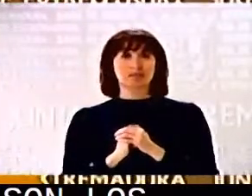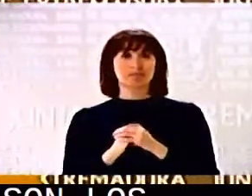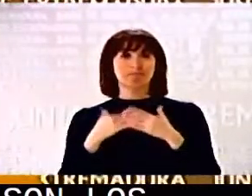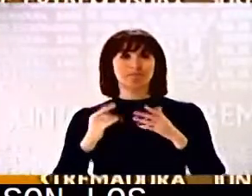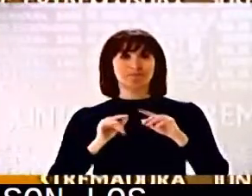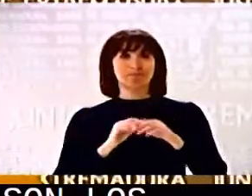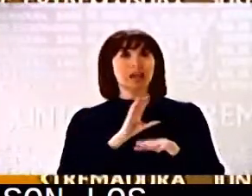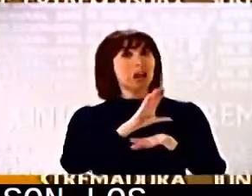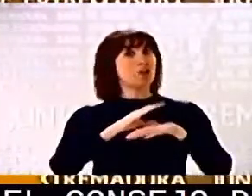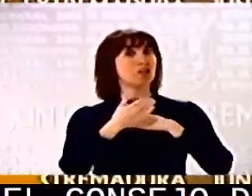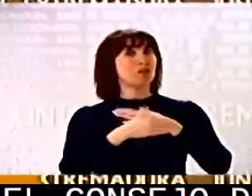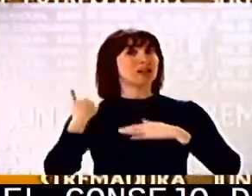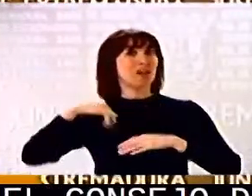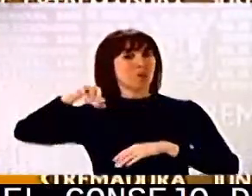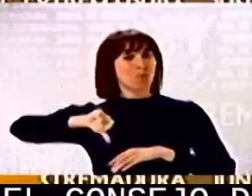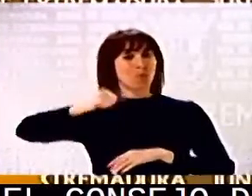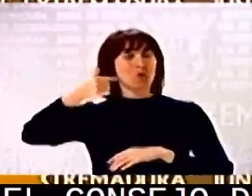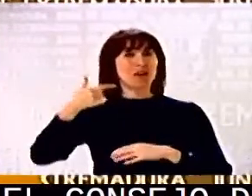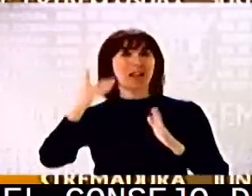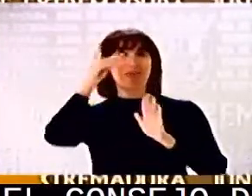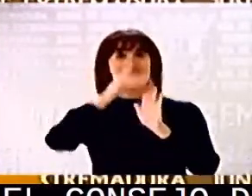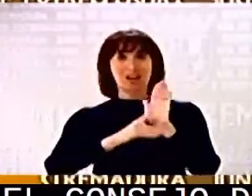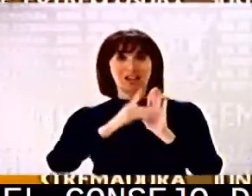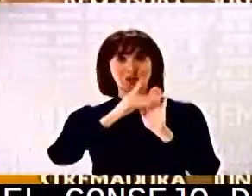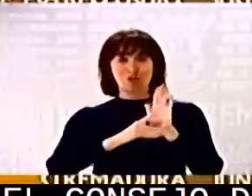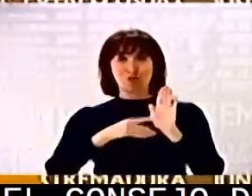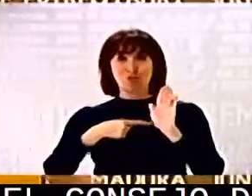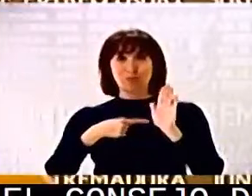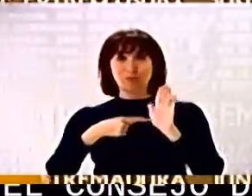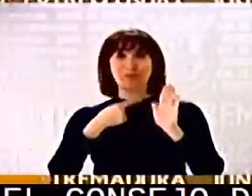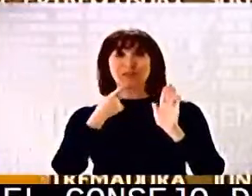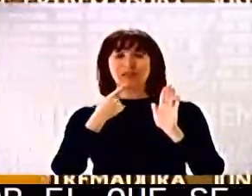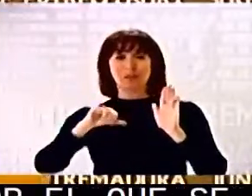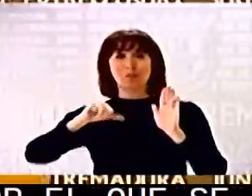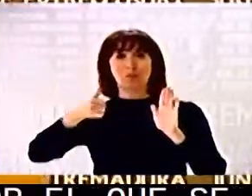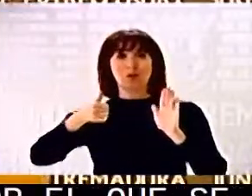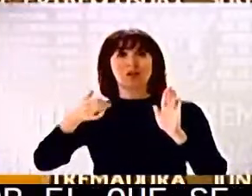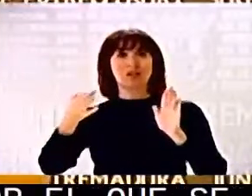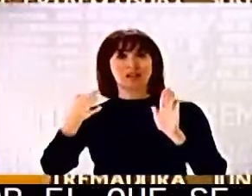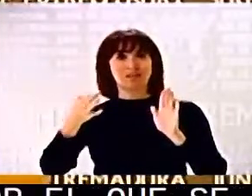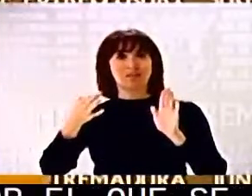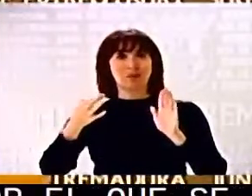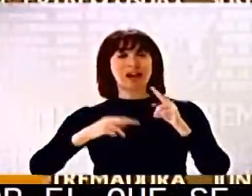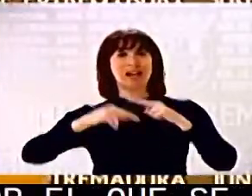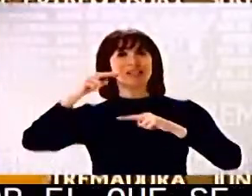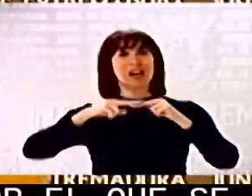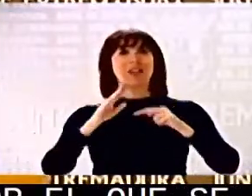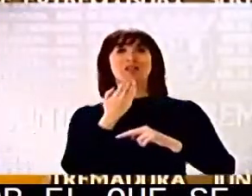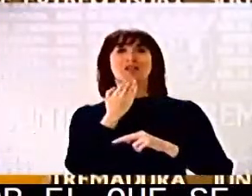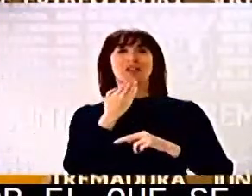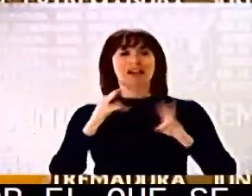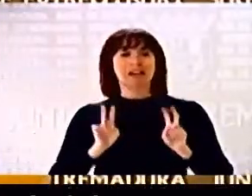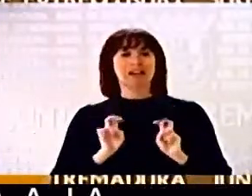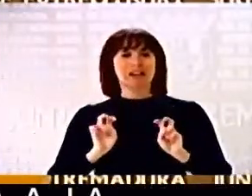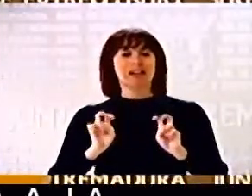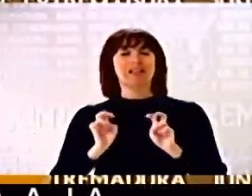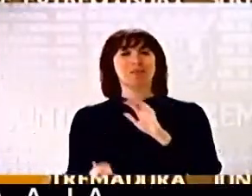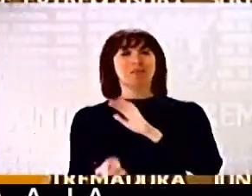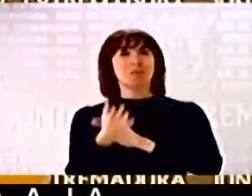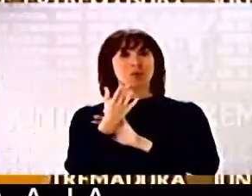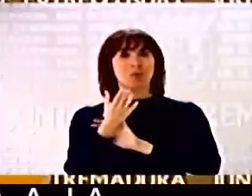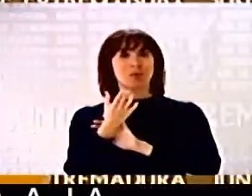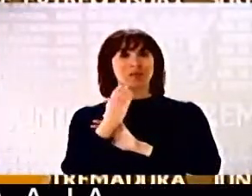el Consejo de Gobierno ha aprobado hoy el decreto por el que se califica como gran instalación de ocio a la iniciativa formulada